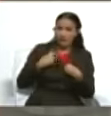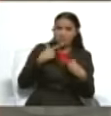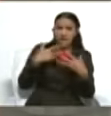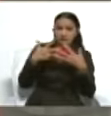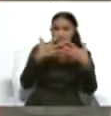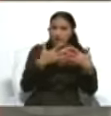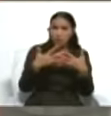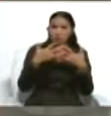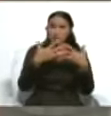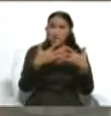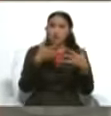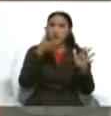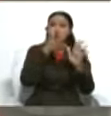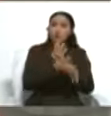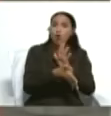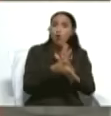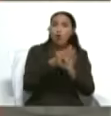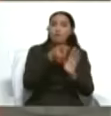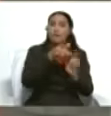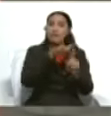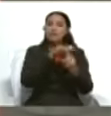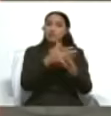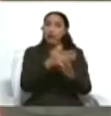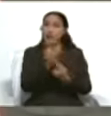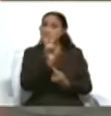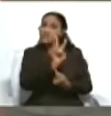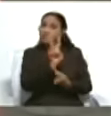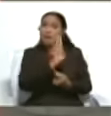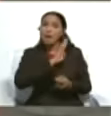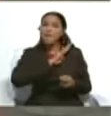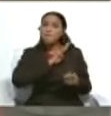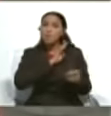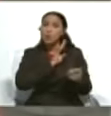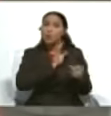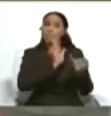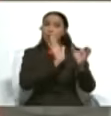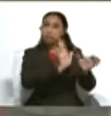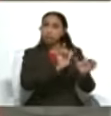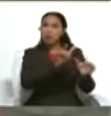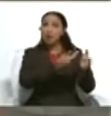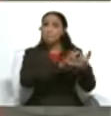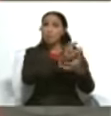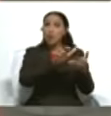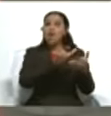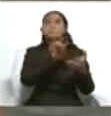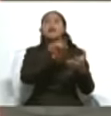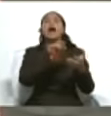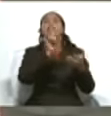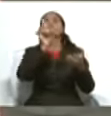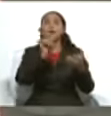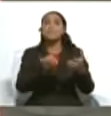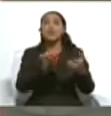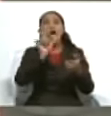son enteramente de Venezuela y de la República Cooperativa de Guyana.